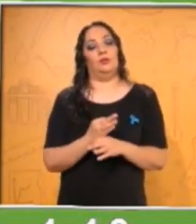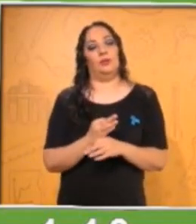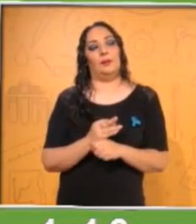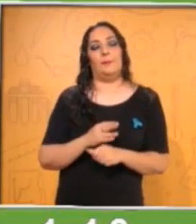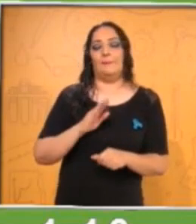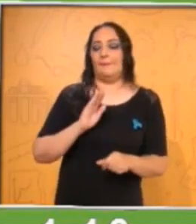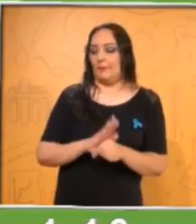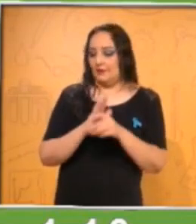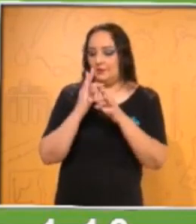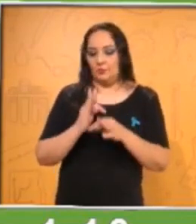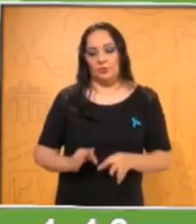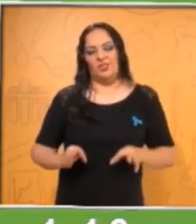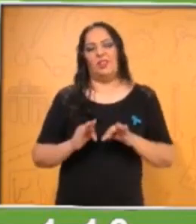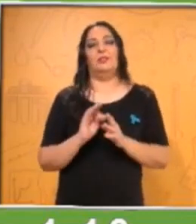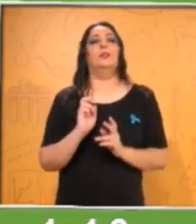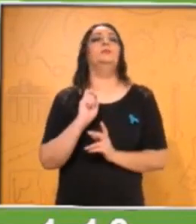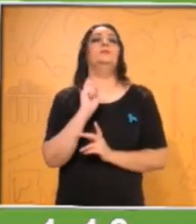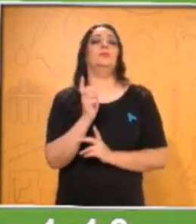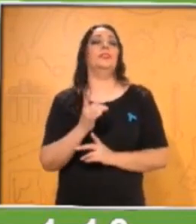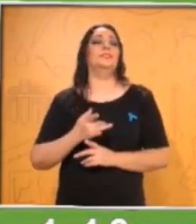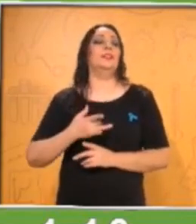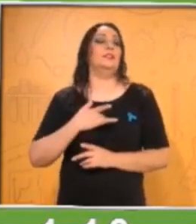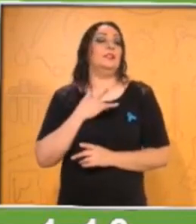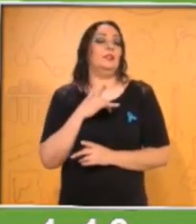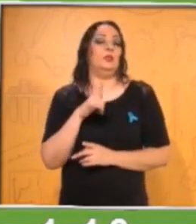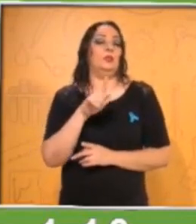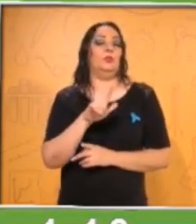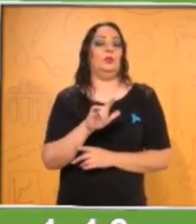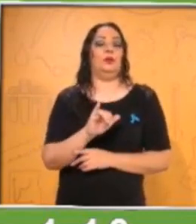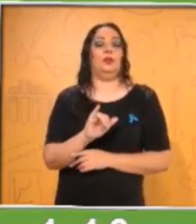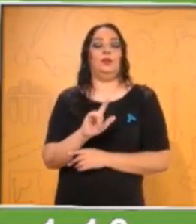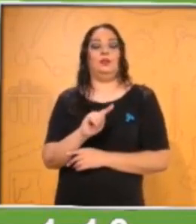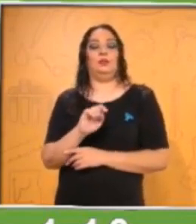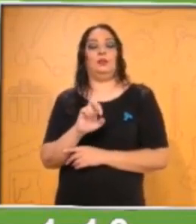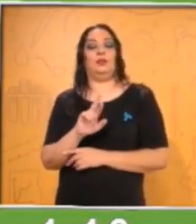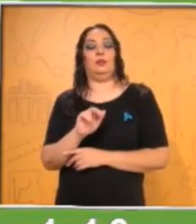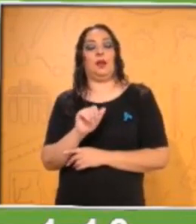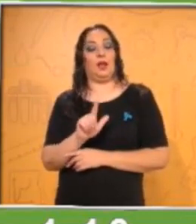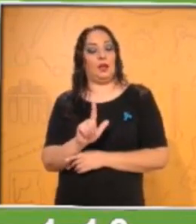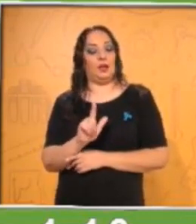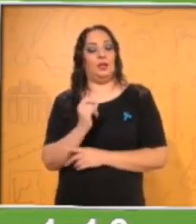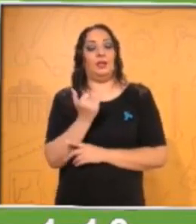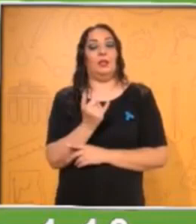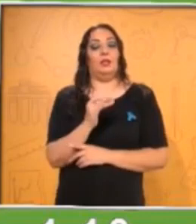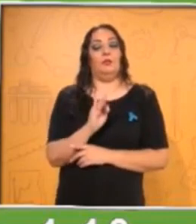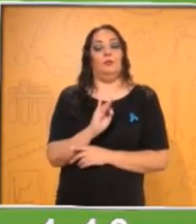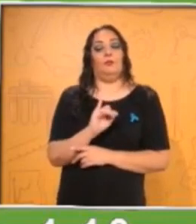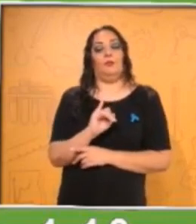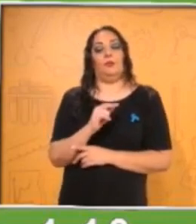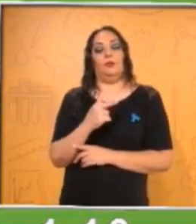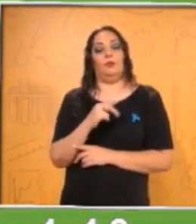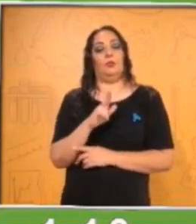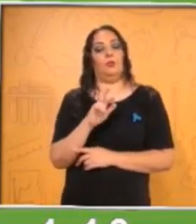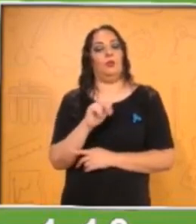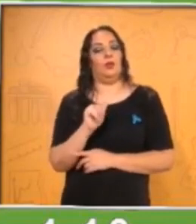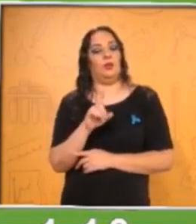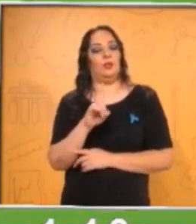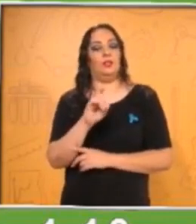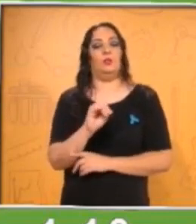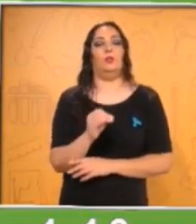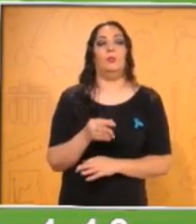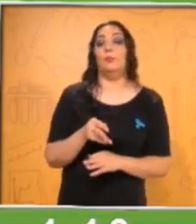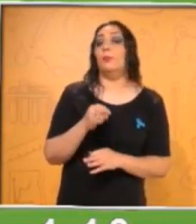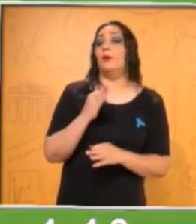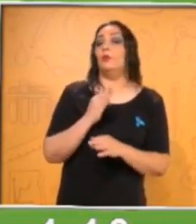es el sentido literal y el sentido figurado. El poema comprende muchas cosas, pero ahorita nos vamos a centrar en eso